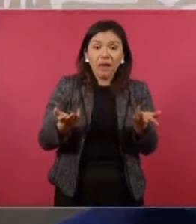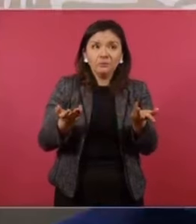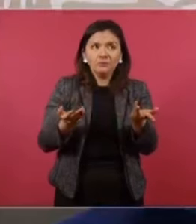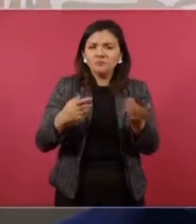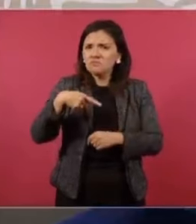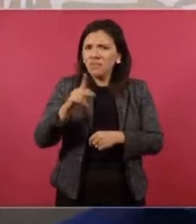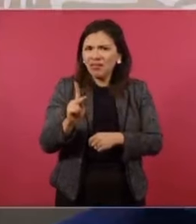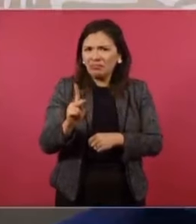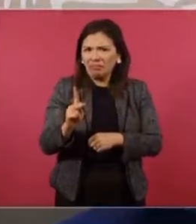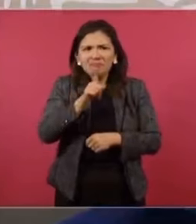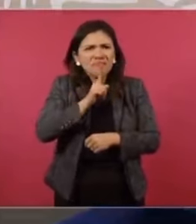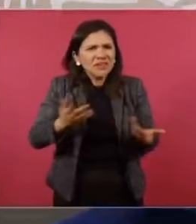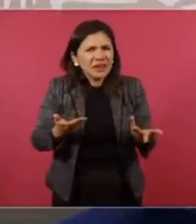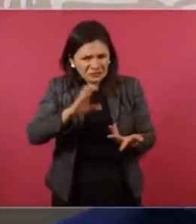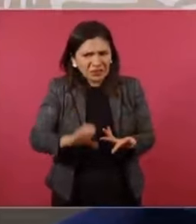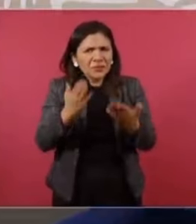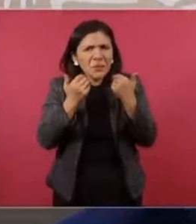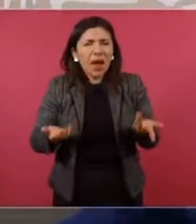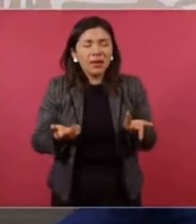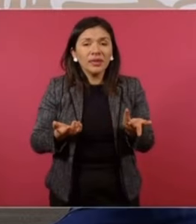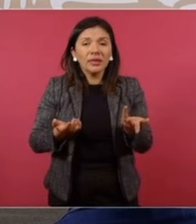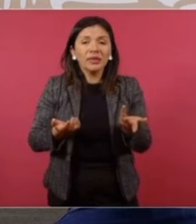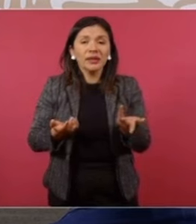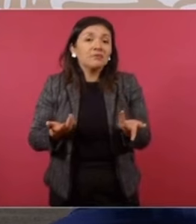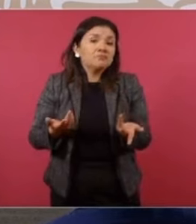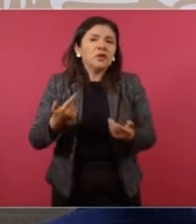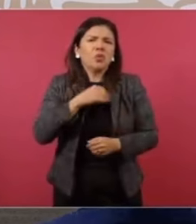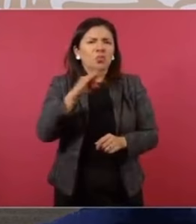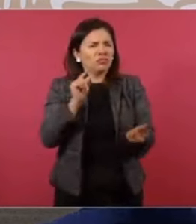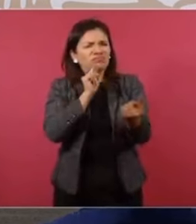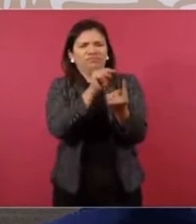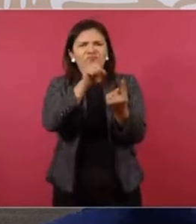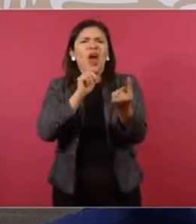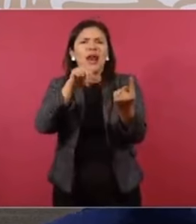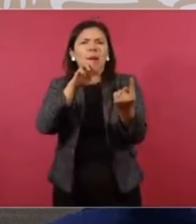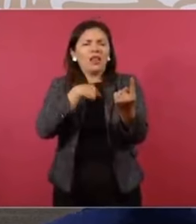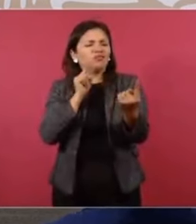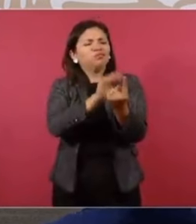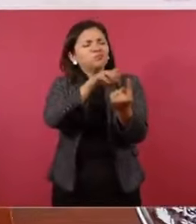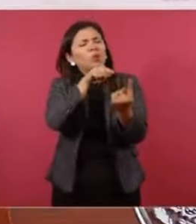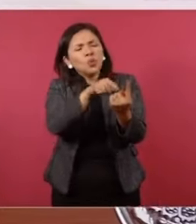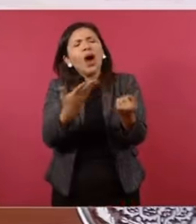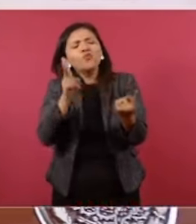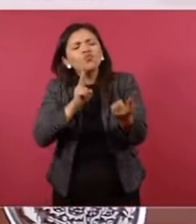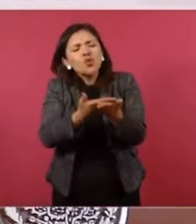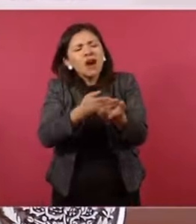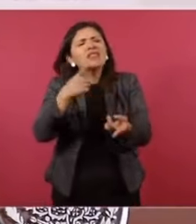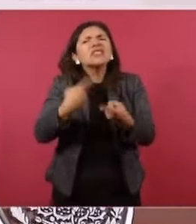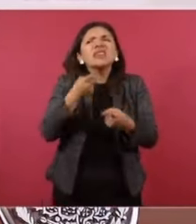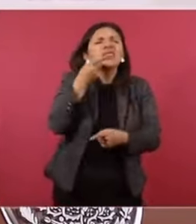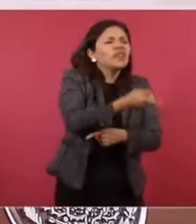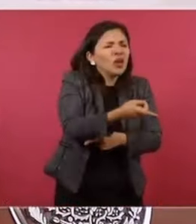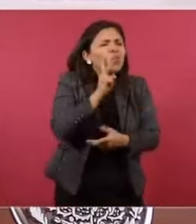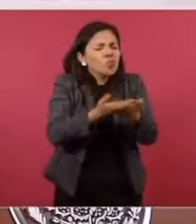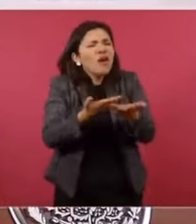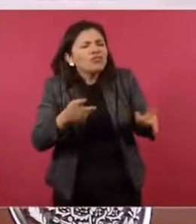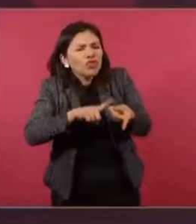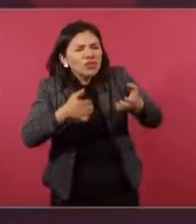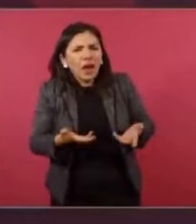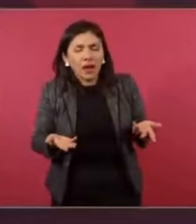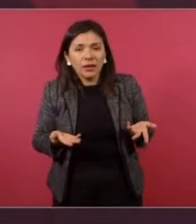pero resulta que no es cierto puedo decirle a la señora Anabel cuál es tu fuente Cuáles son tus